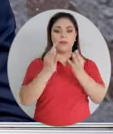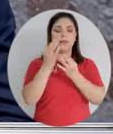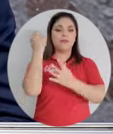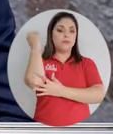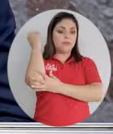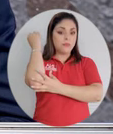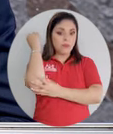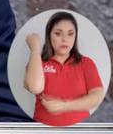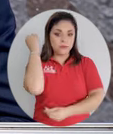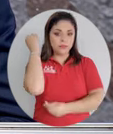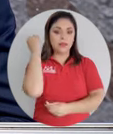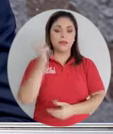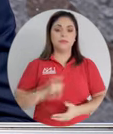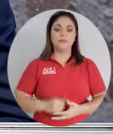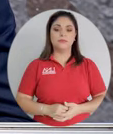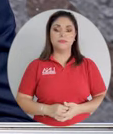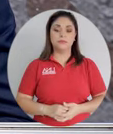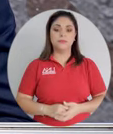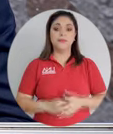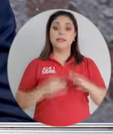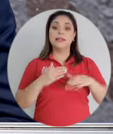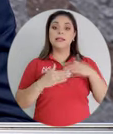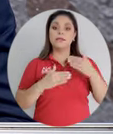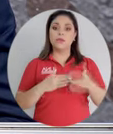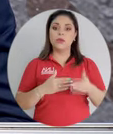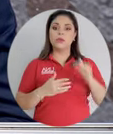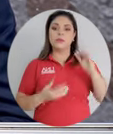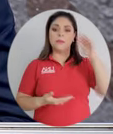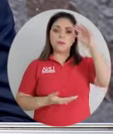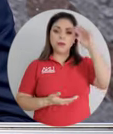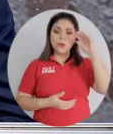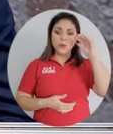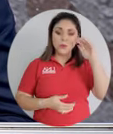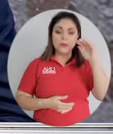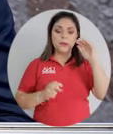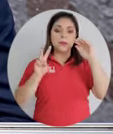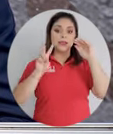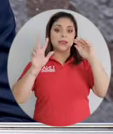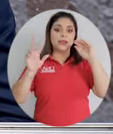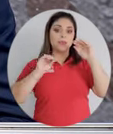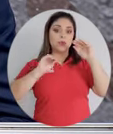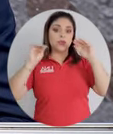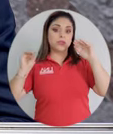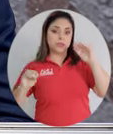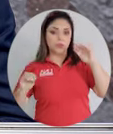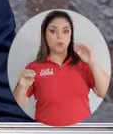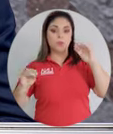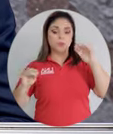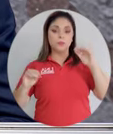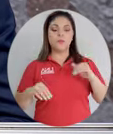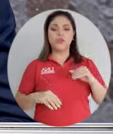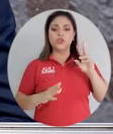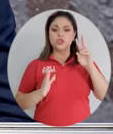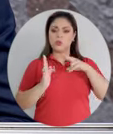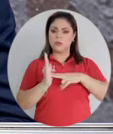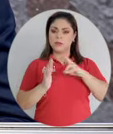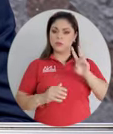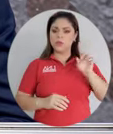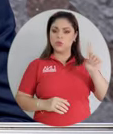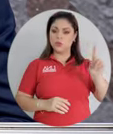26.5% de los hogares en pobreza. Luego bajó a un 23%